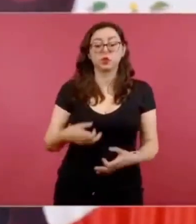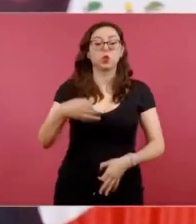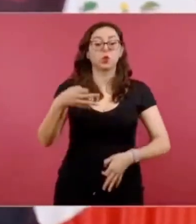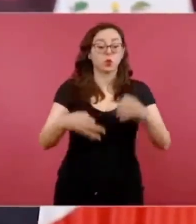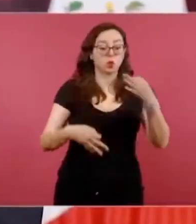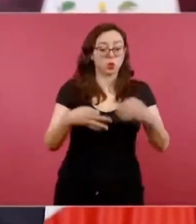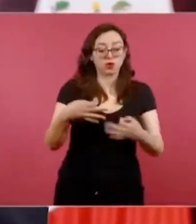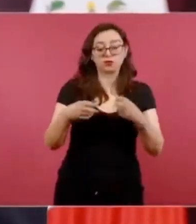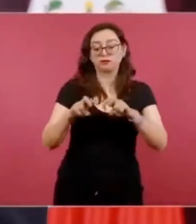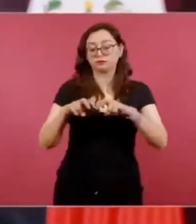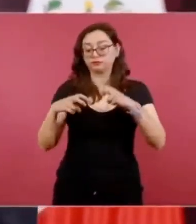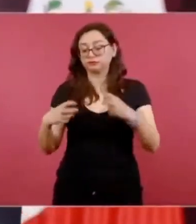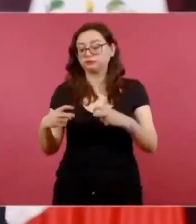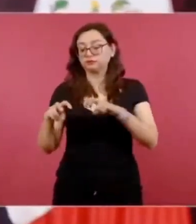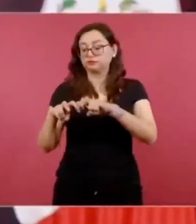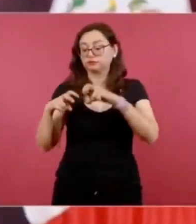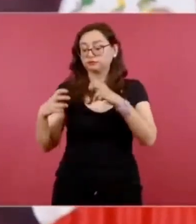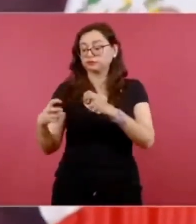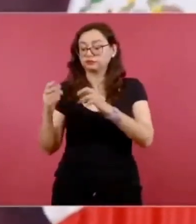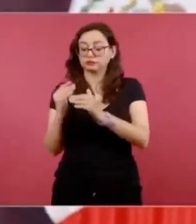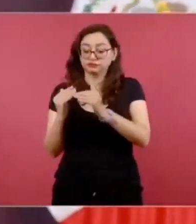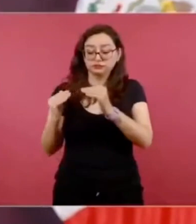magistrado, el ministro,